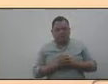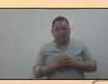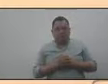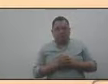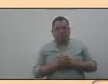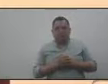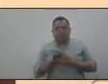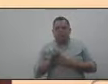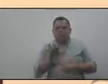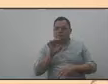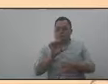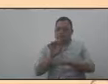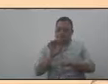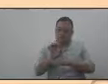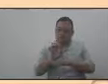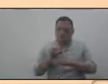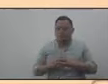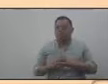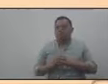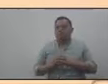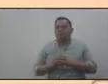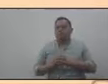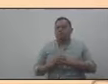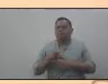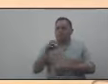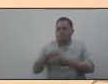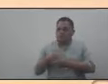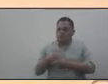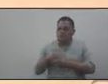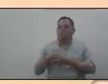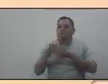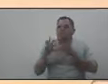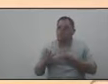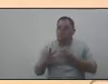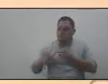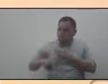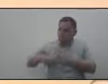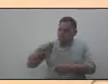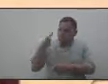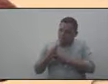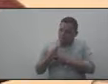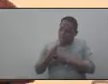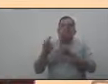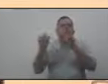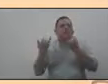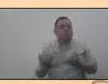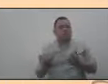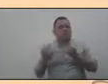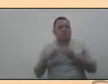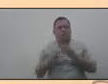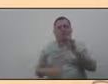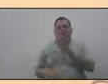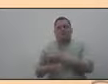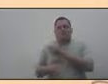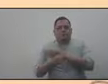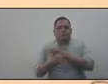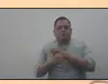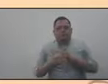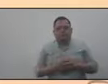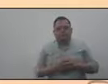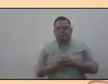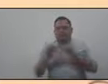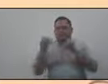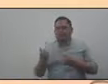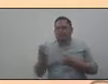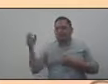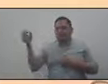de la entidad y que ha sido puesto allí con suficiencia, pues vamos a avanzar. Y es que está